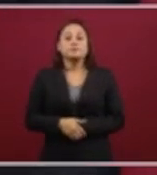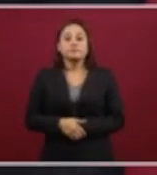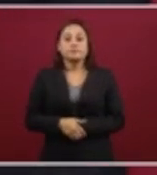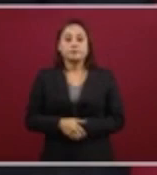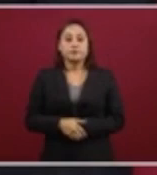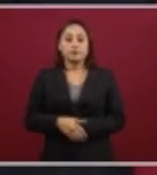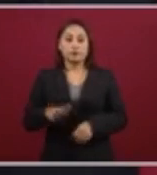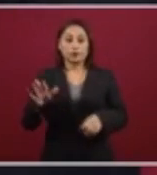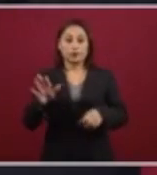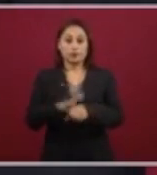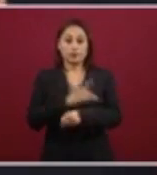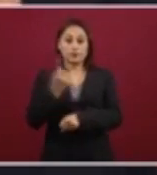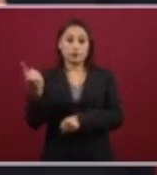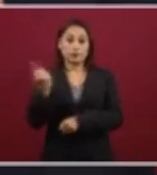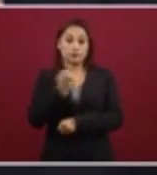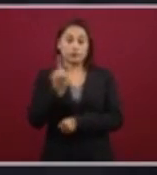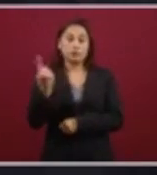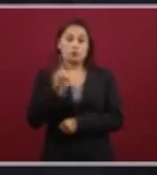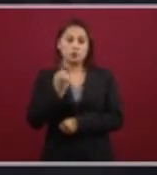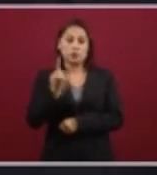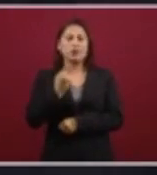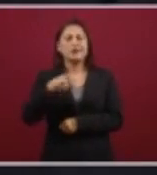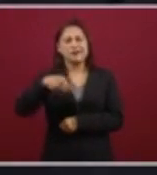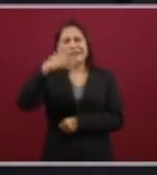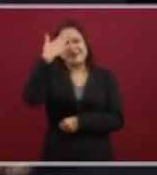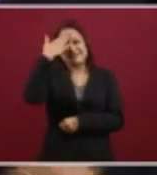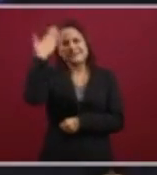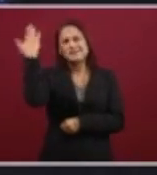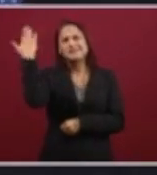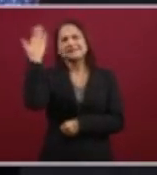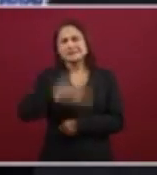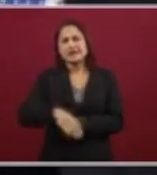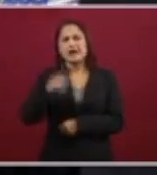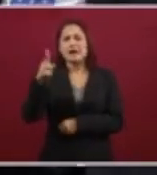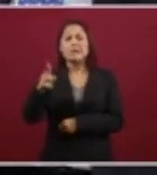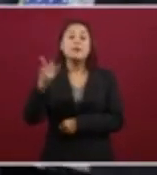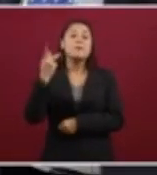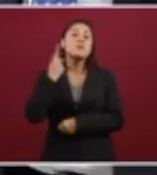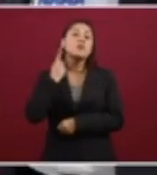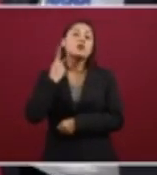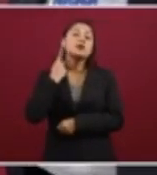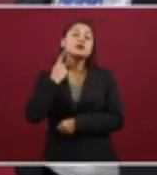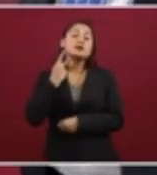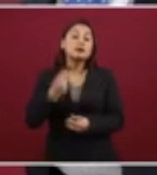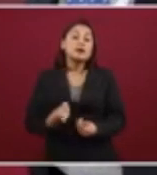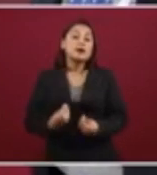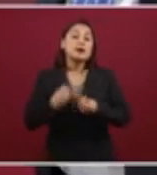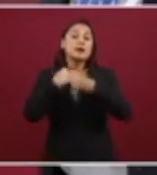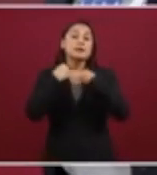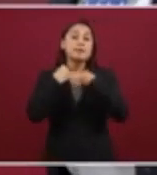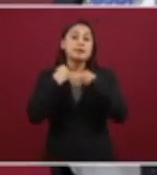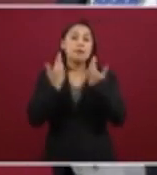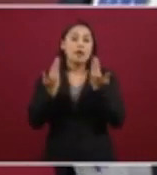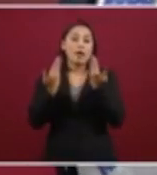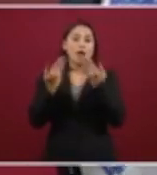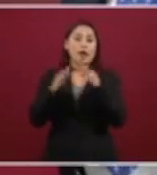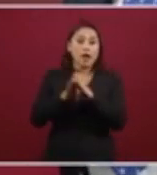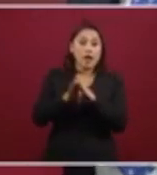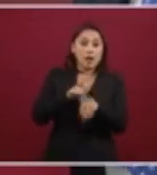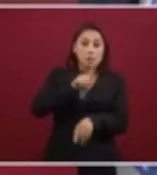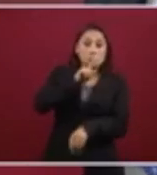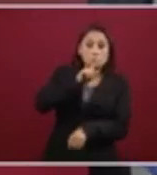la vida pública es cada vez más pública. No hay acuerdos en lo